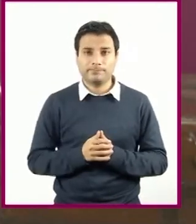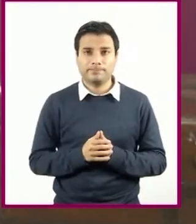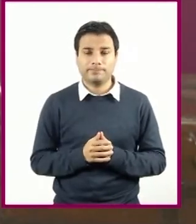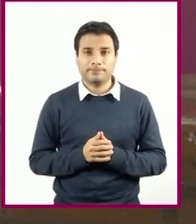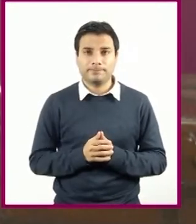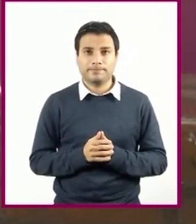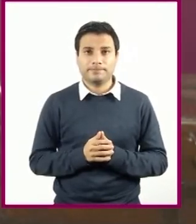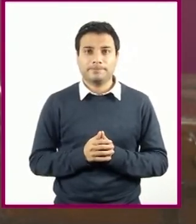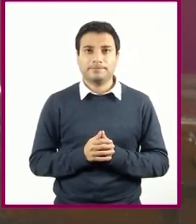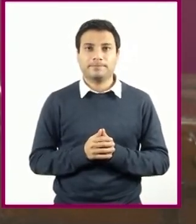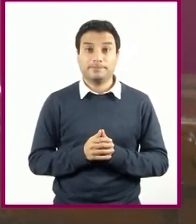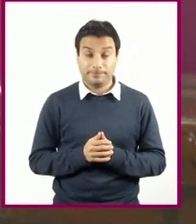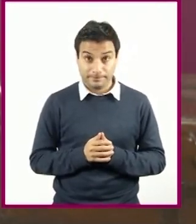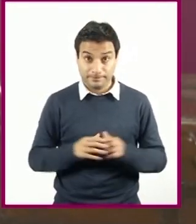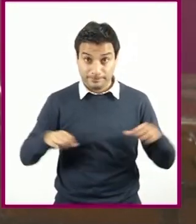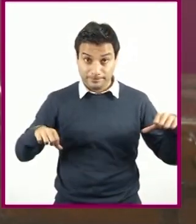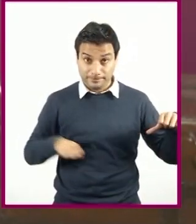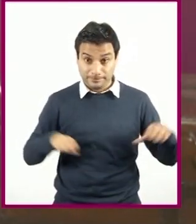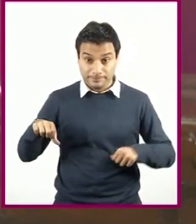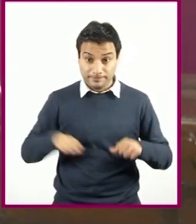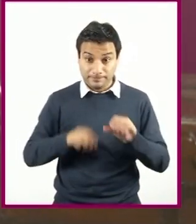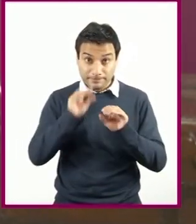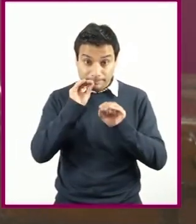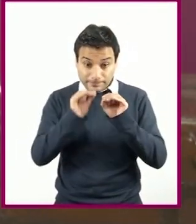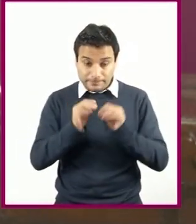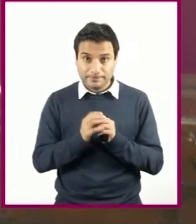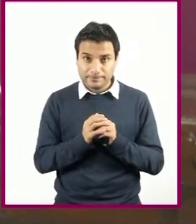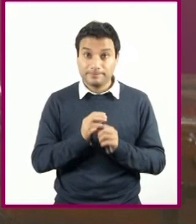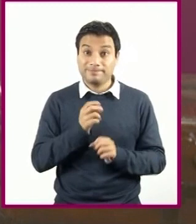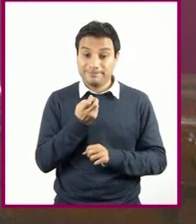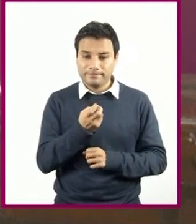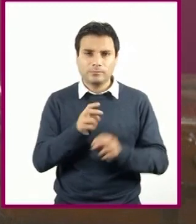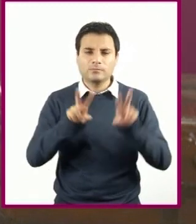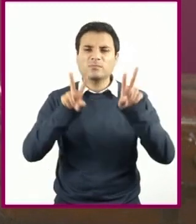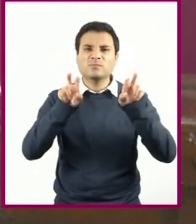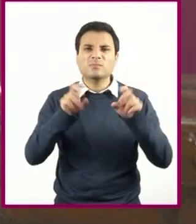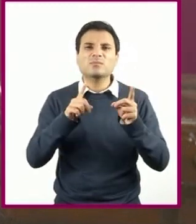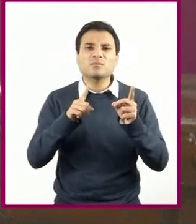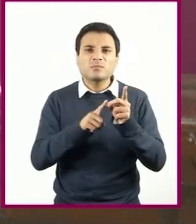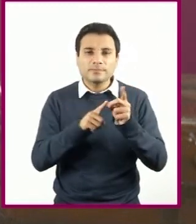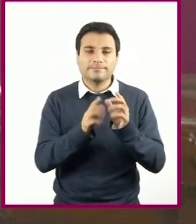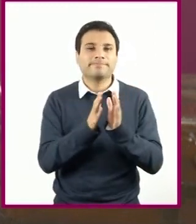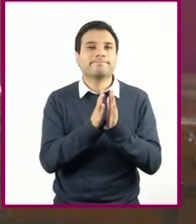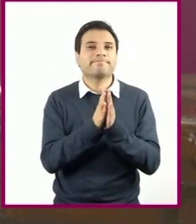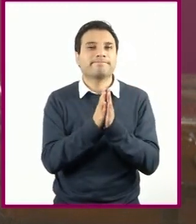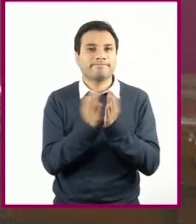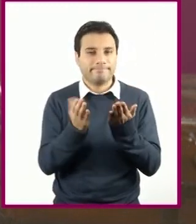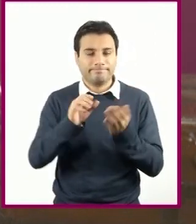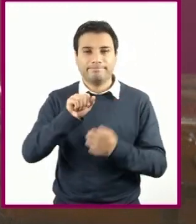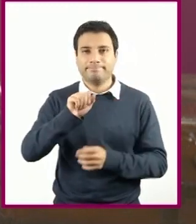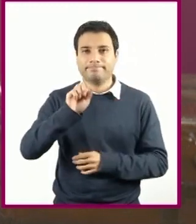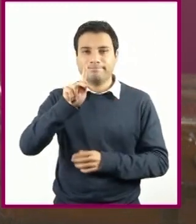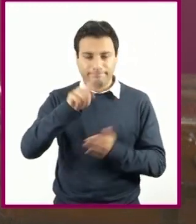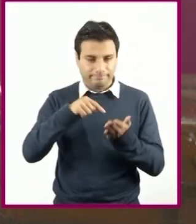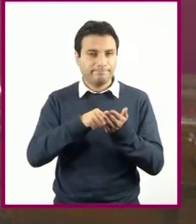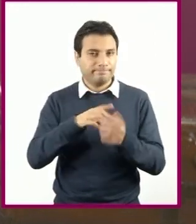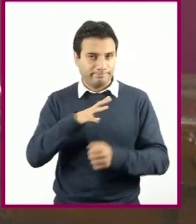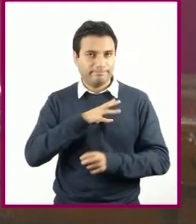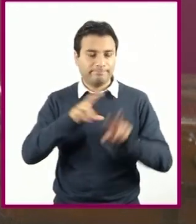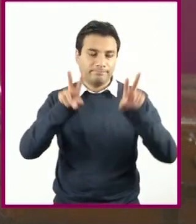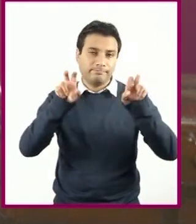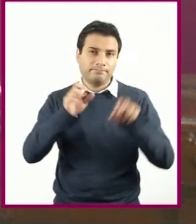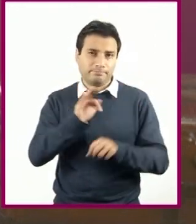Para completar el reto, no olviden que este tema lo podrán encontrar en su libro de texto gratuito. También